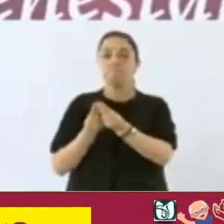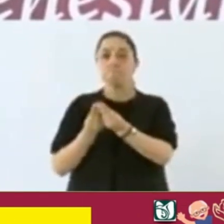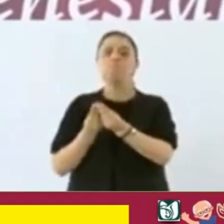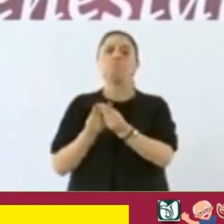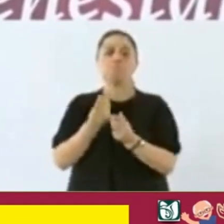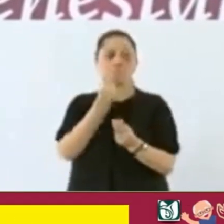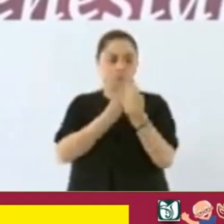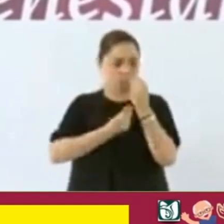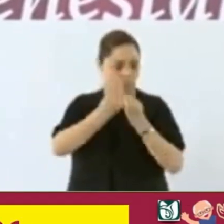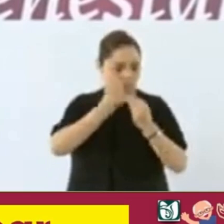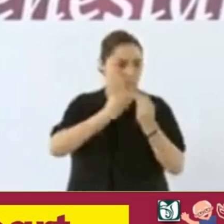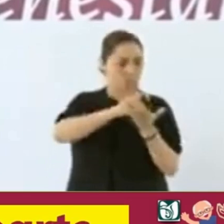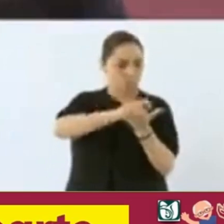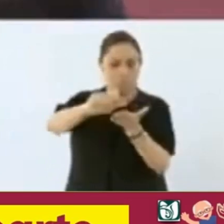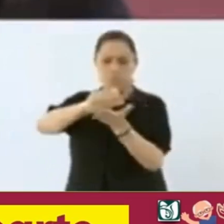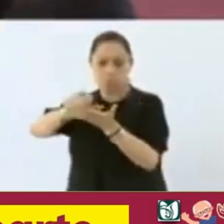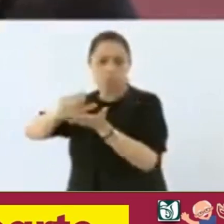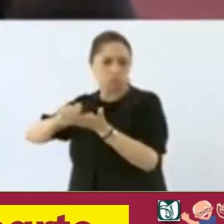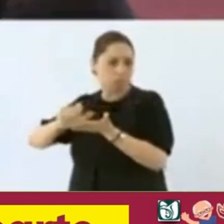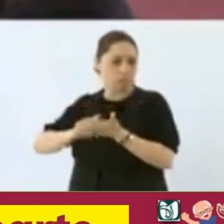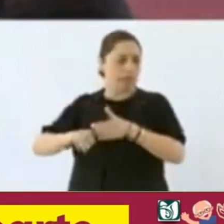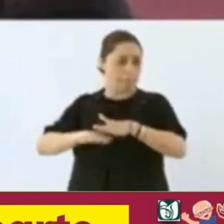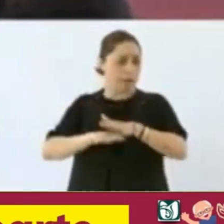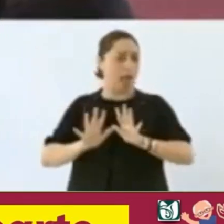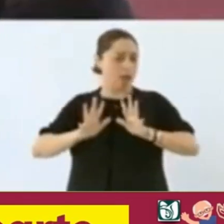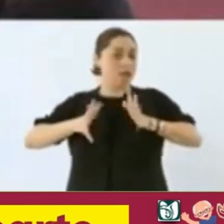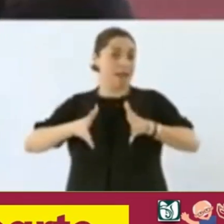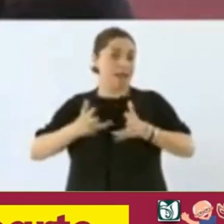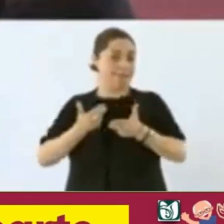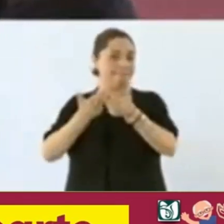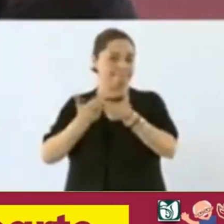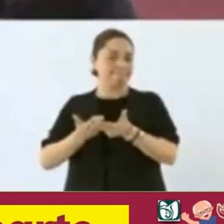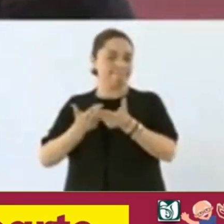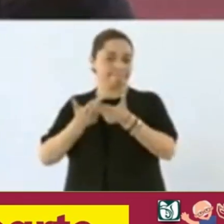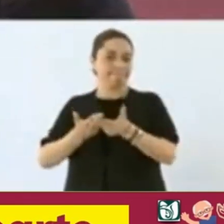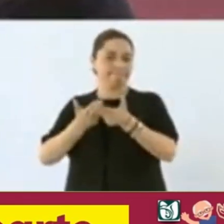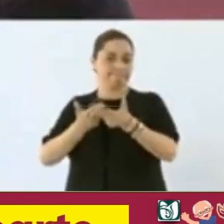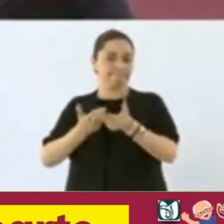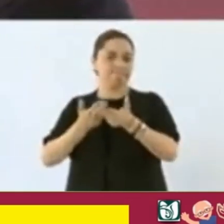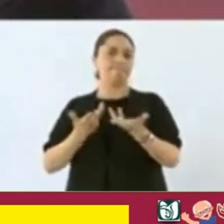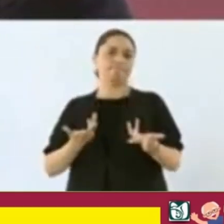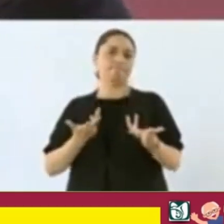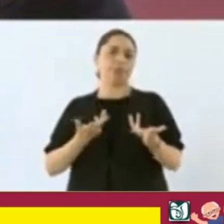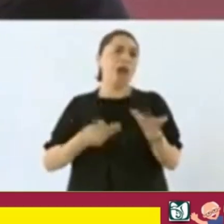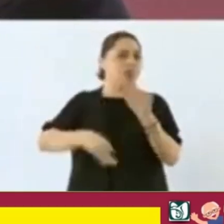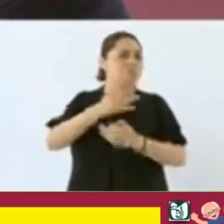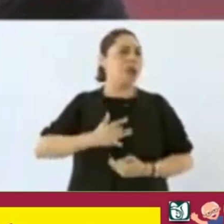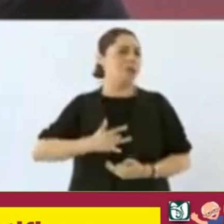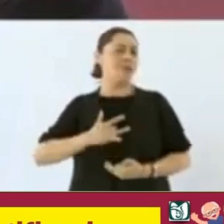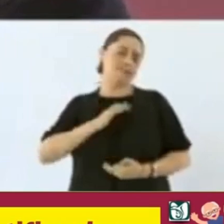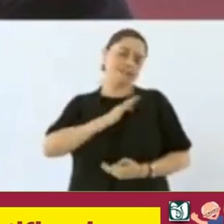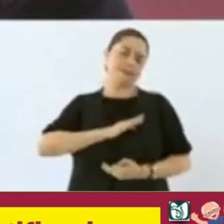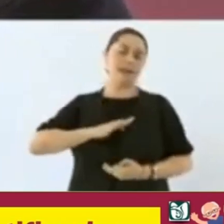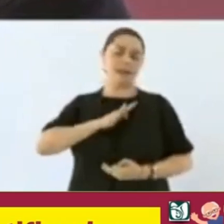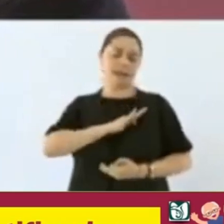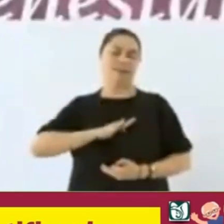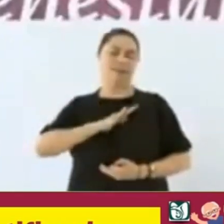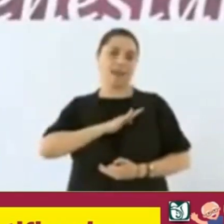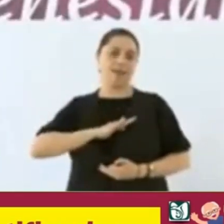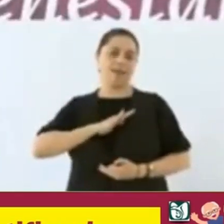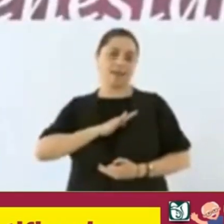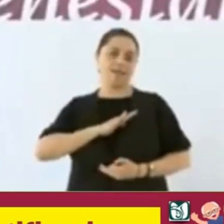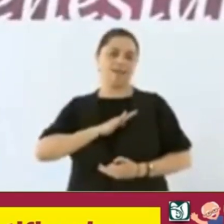alimentos para lo básico ya vamos a estar todos muy felices porque se la